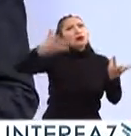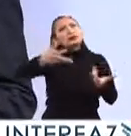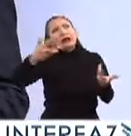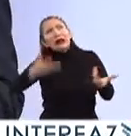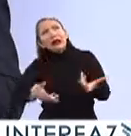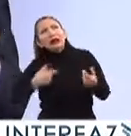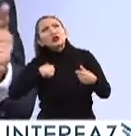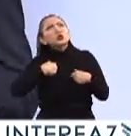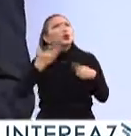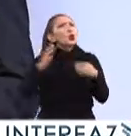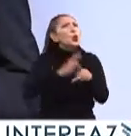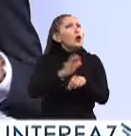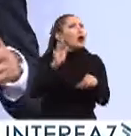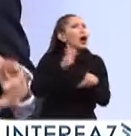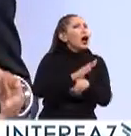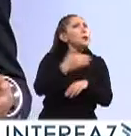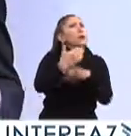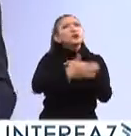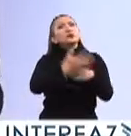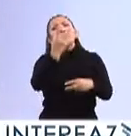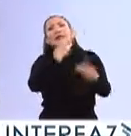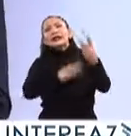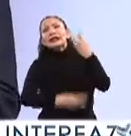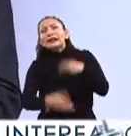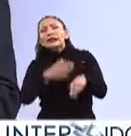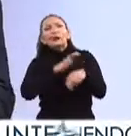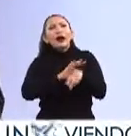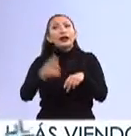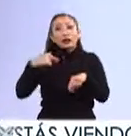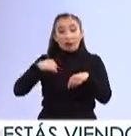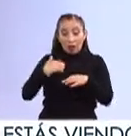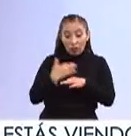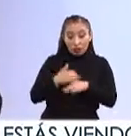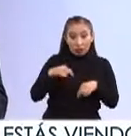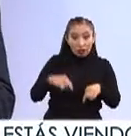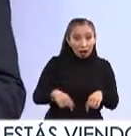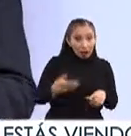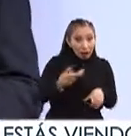veces pensamos más hacia lo que vendrá y dejamos de lado lo que estamos